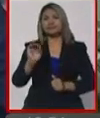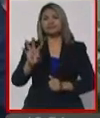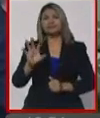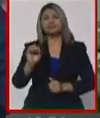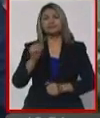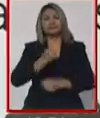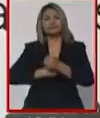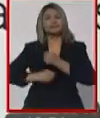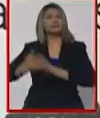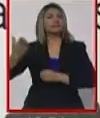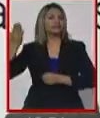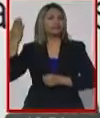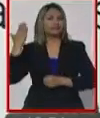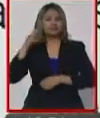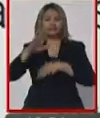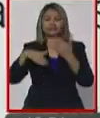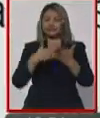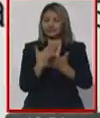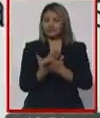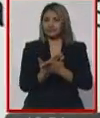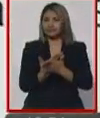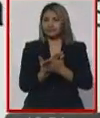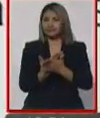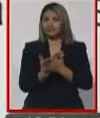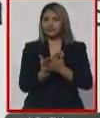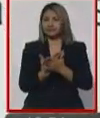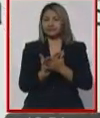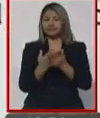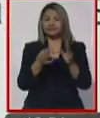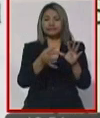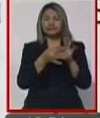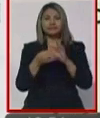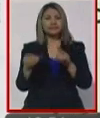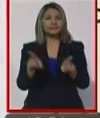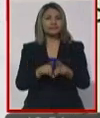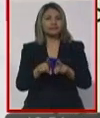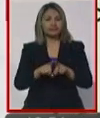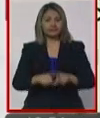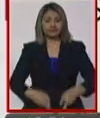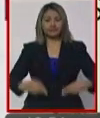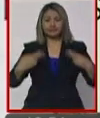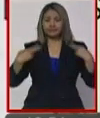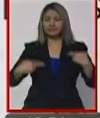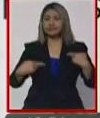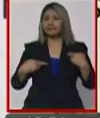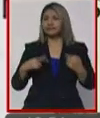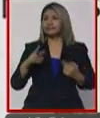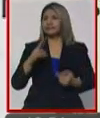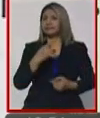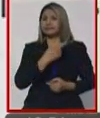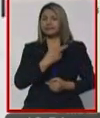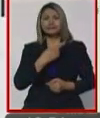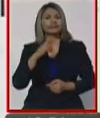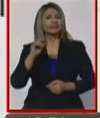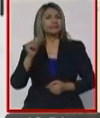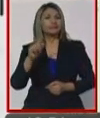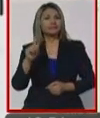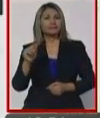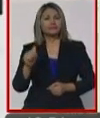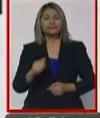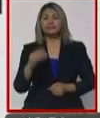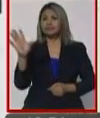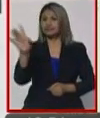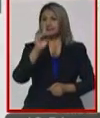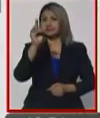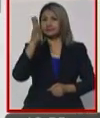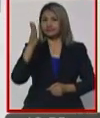50 años atrás. Yo creo que todos somos y apostamos por la hermandad, todos somos humanos, aquí no hay raza, hay una sola raza que es el